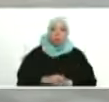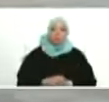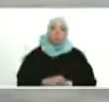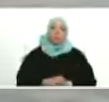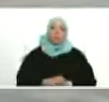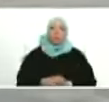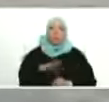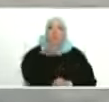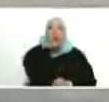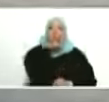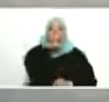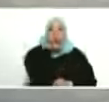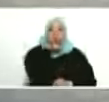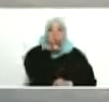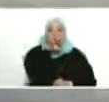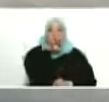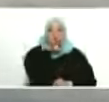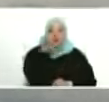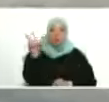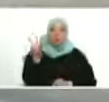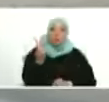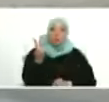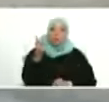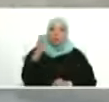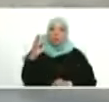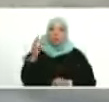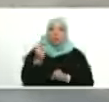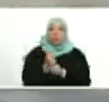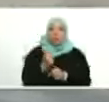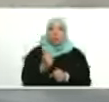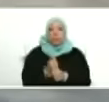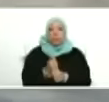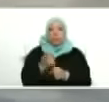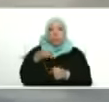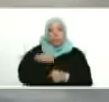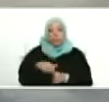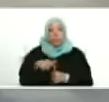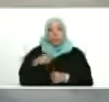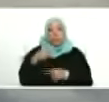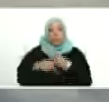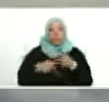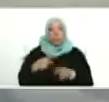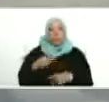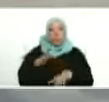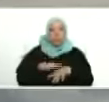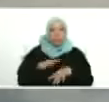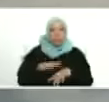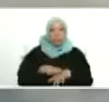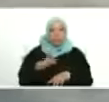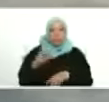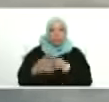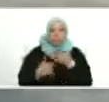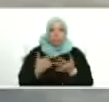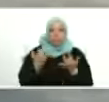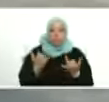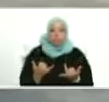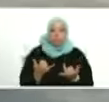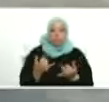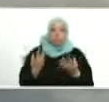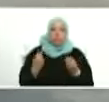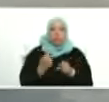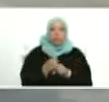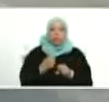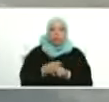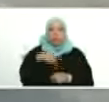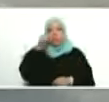los perros. El primer skatepark de Ciudad Caribe está aquí. Aquí una de las peticiones más grandes que nos hacían era que hay mucha